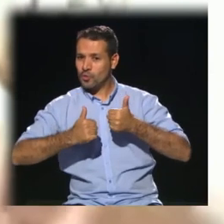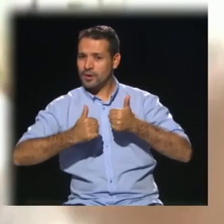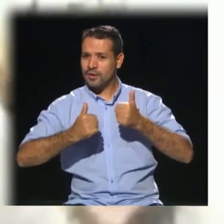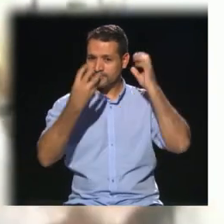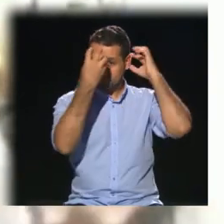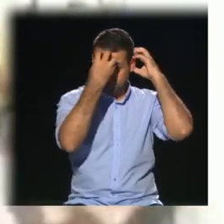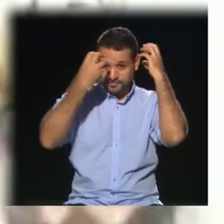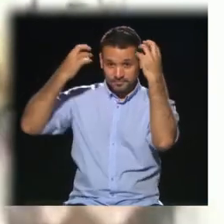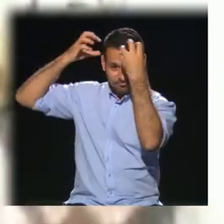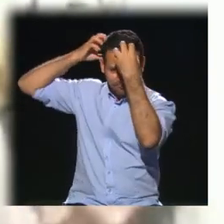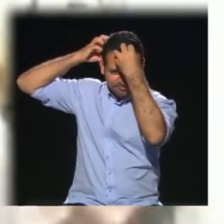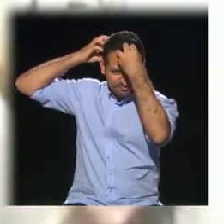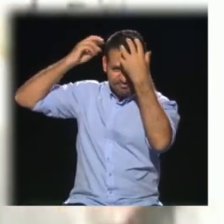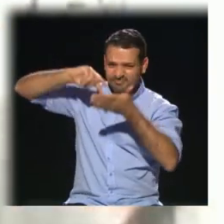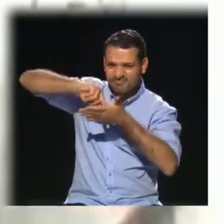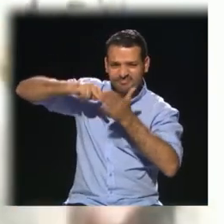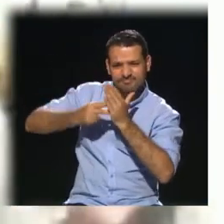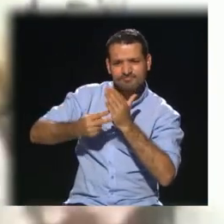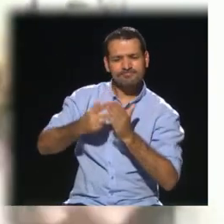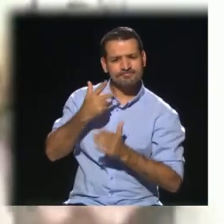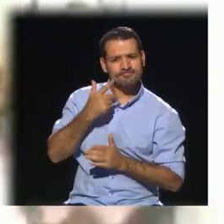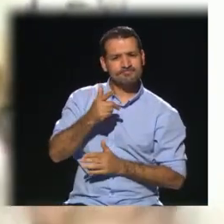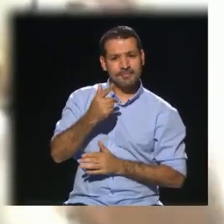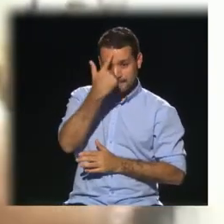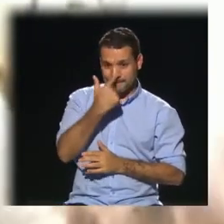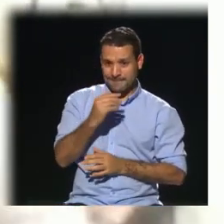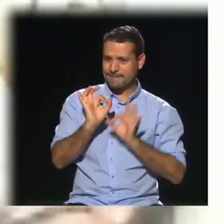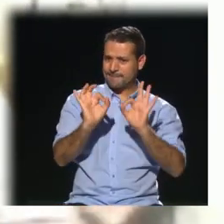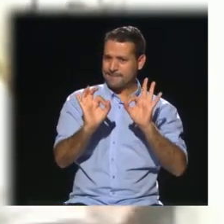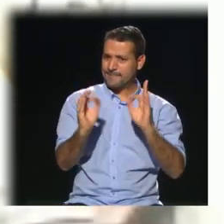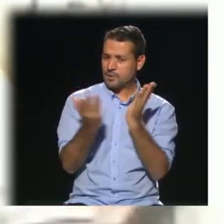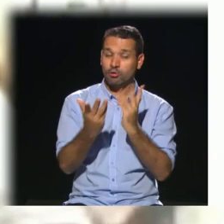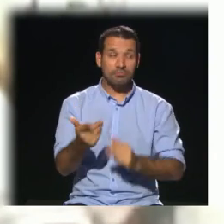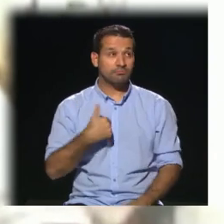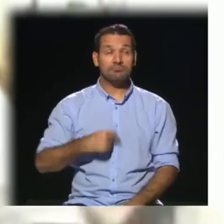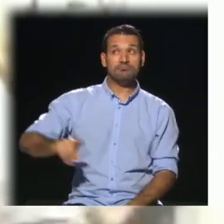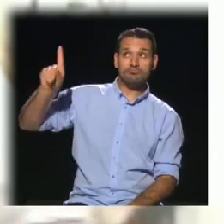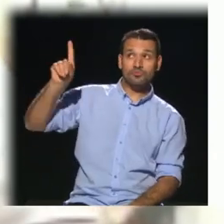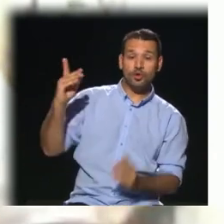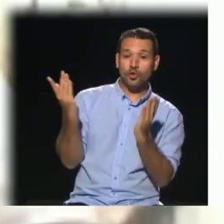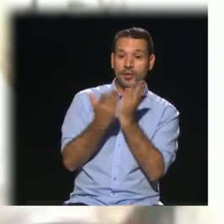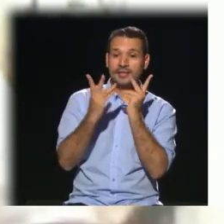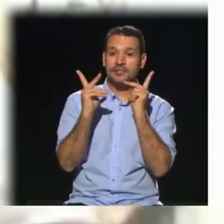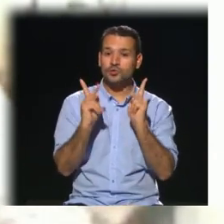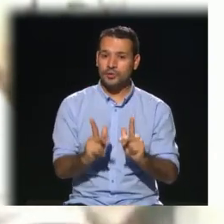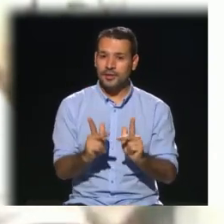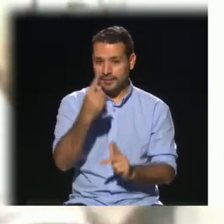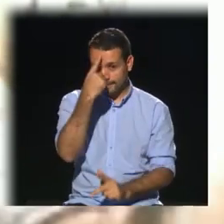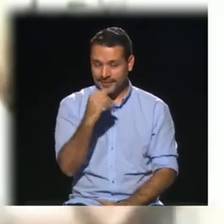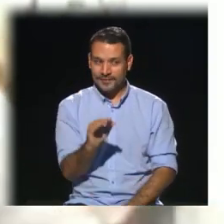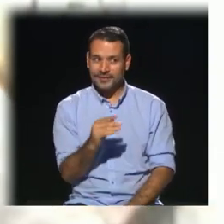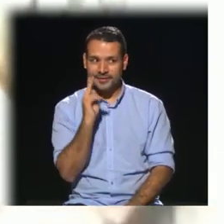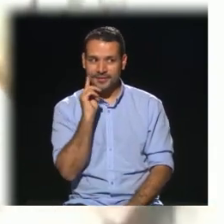primero, ¿qué es un buen estudiante? A mí hay muchos estudiantes que me dicen, profe, es que yo soy buen estudiante, y ellos saben que yo soy muy coloquial, y yo